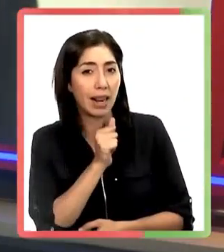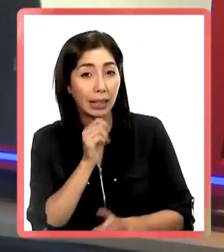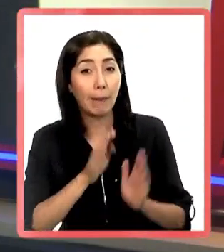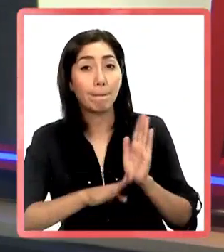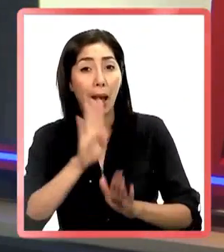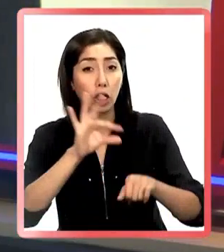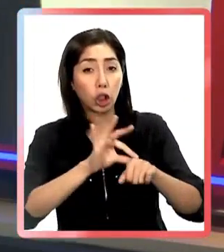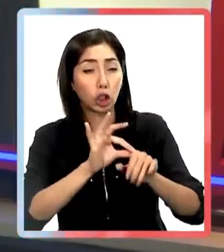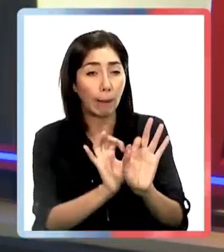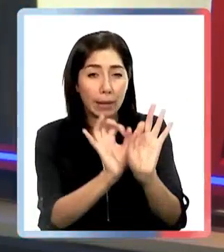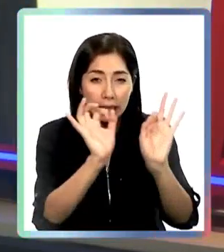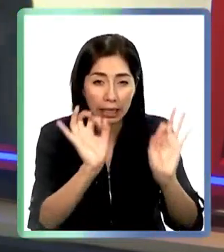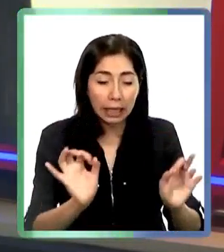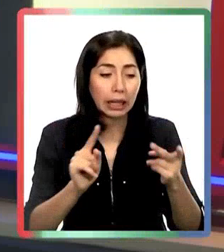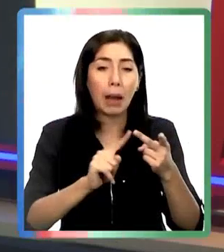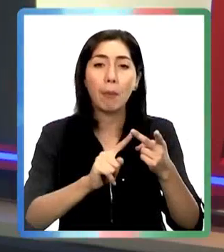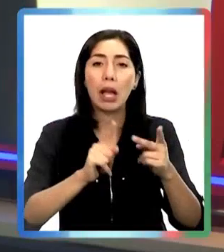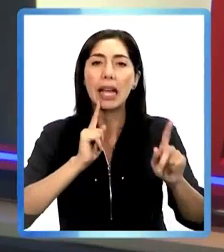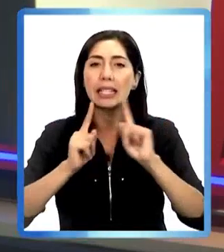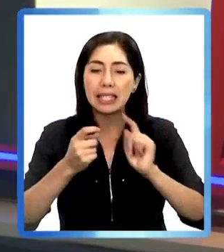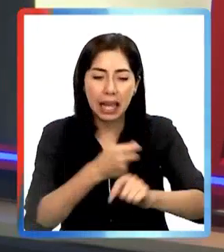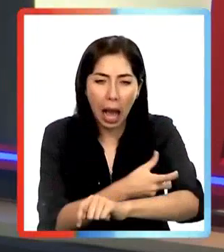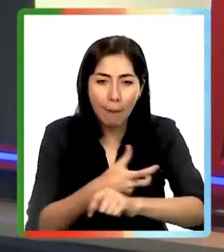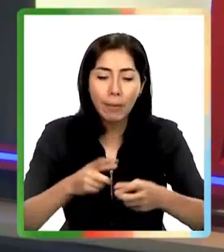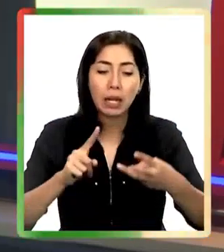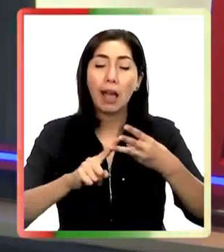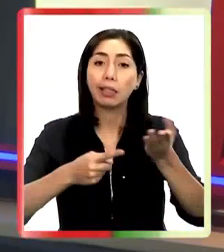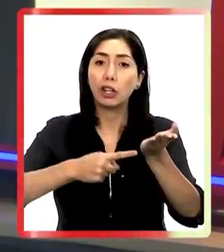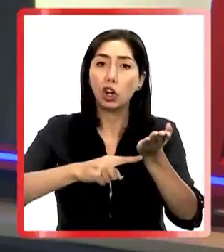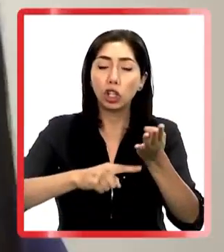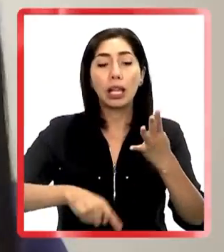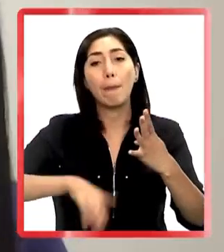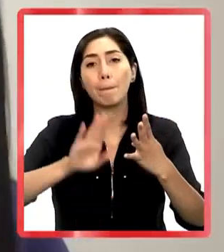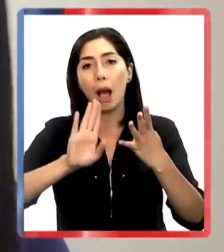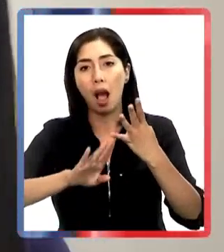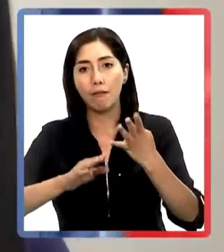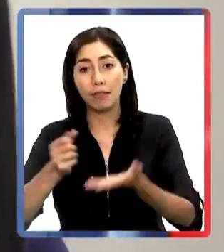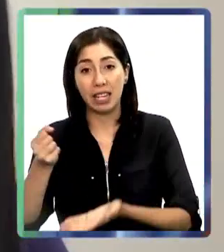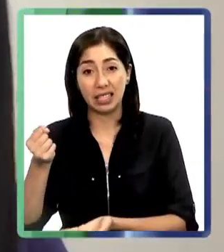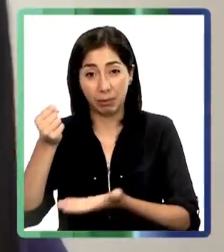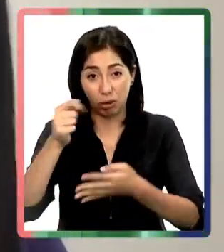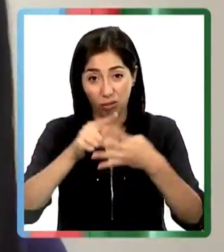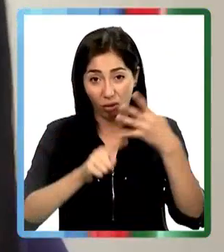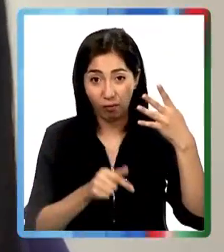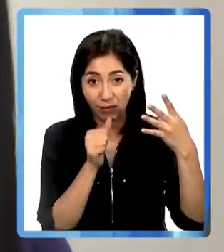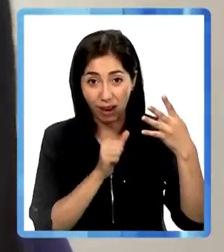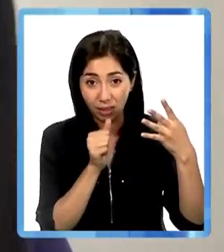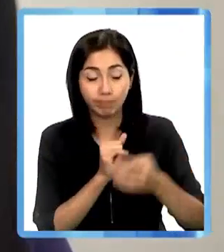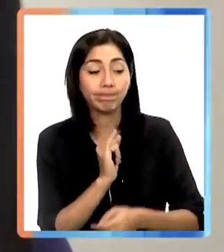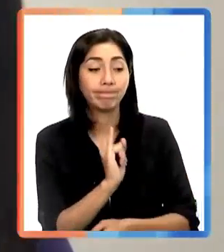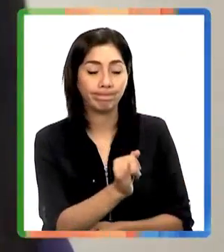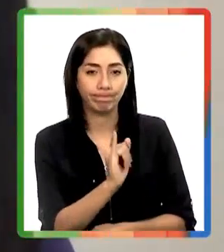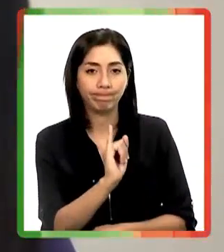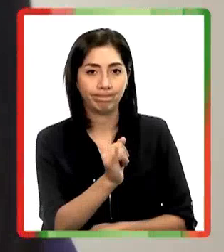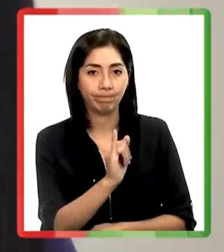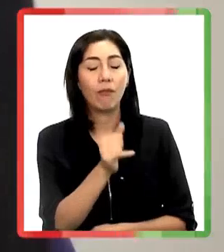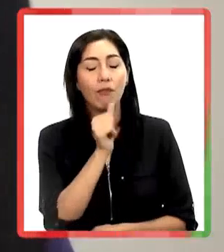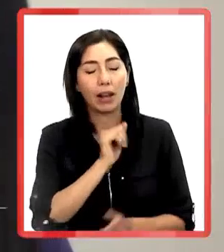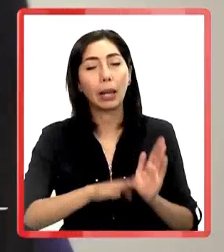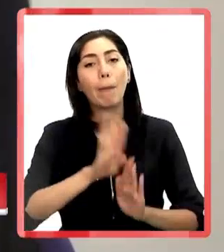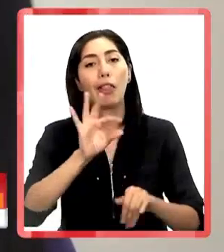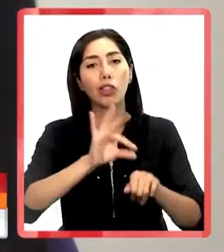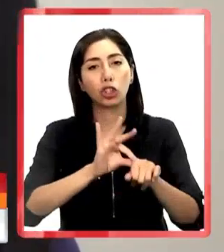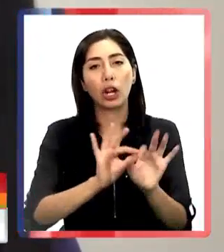más especialistas, más exámenes, mayor tecnología y mayor financiamiento, ¿no? Sí, es tal cual, Pablo. Falta